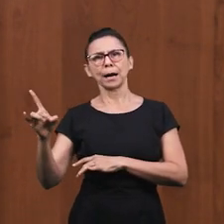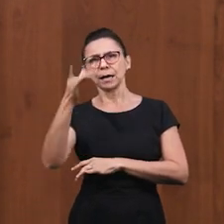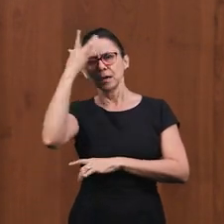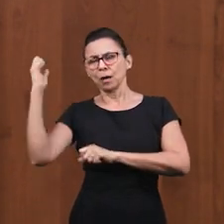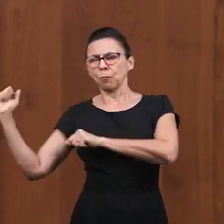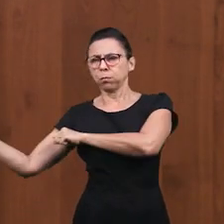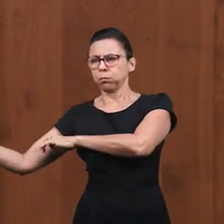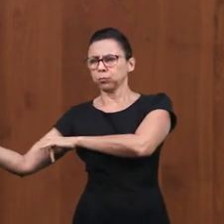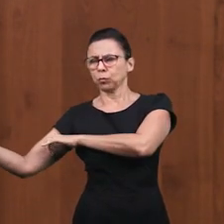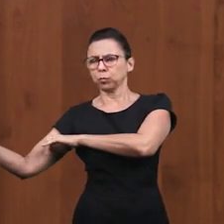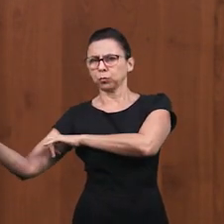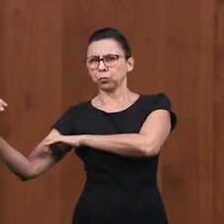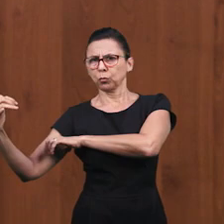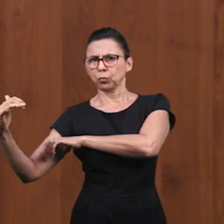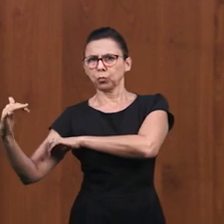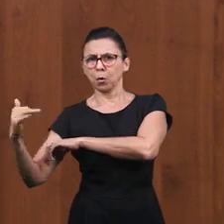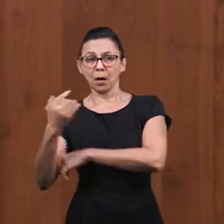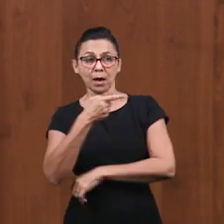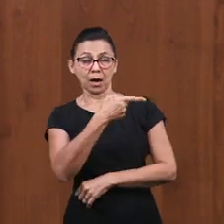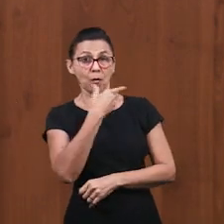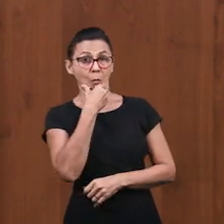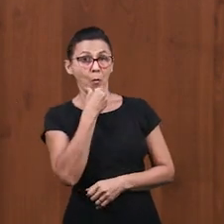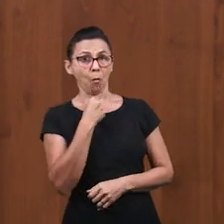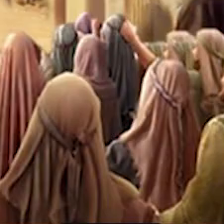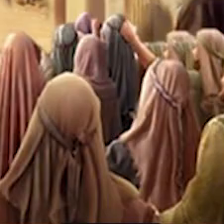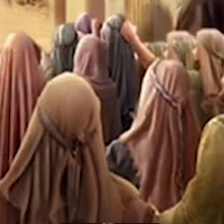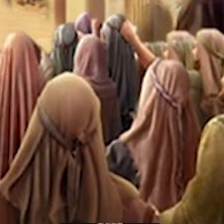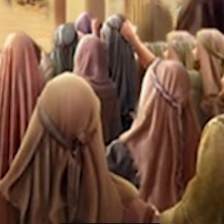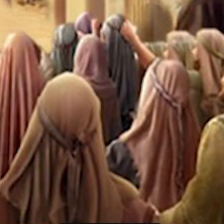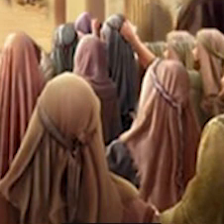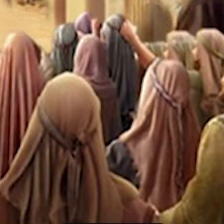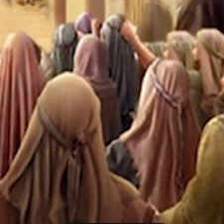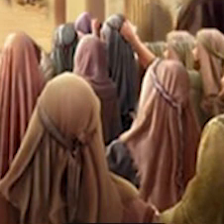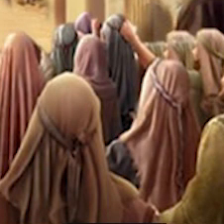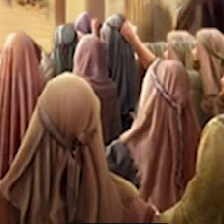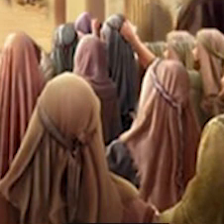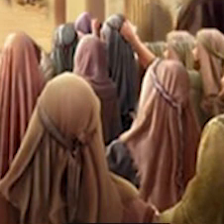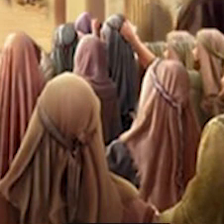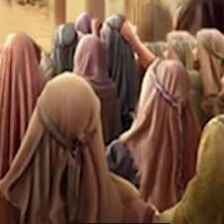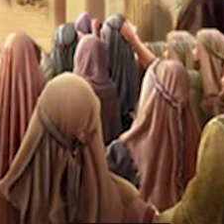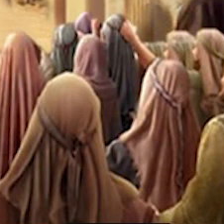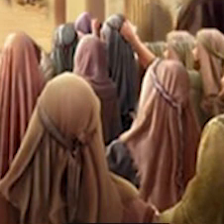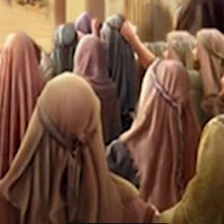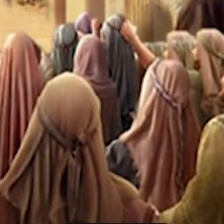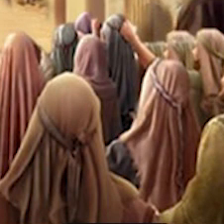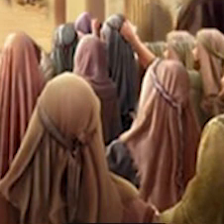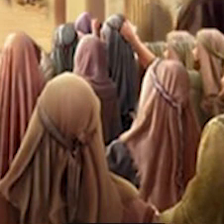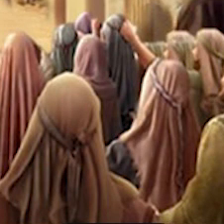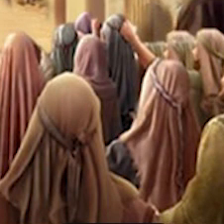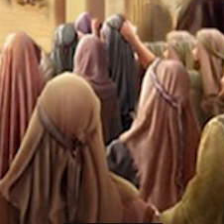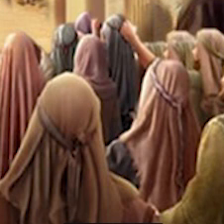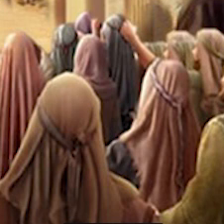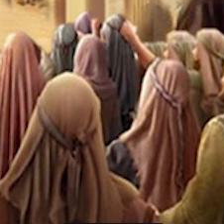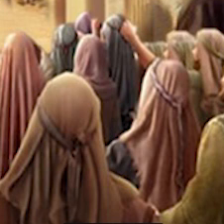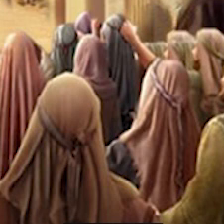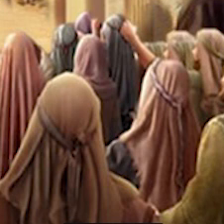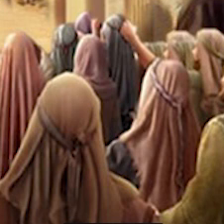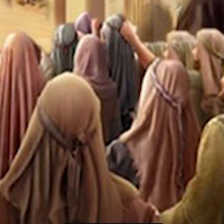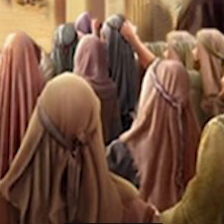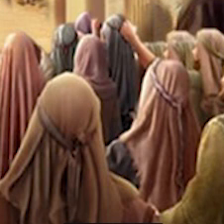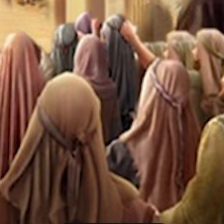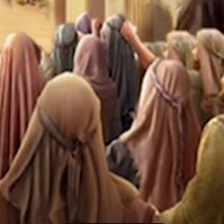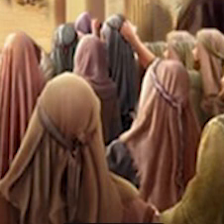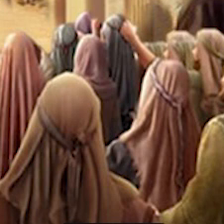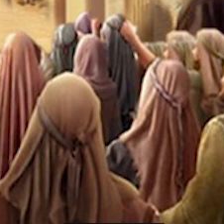seguía. Zaqueo era un hombre rico. Él era cobrador de impuestos.